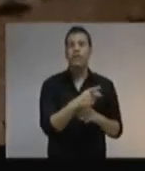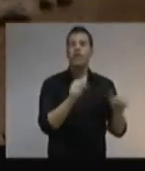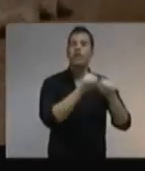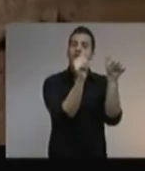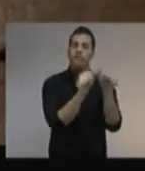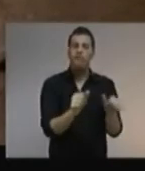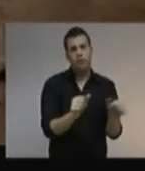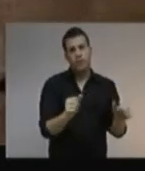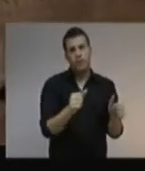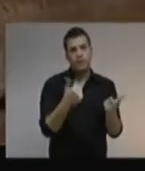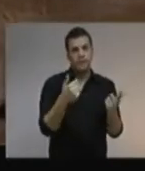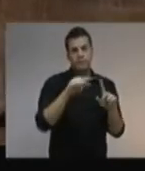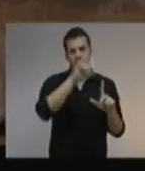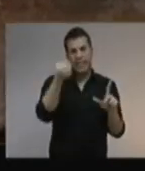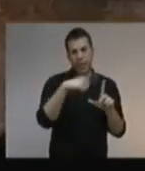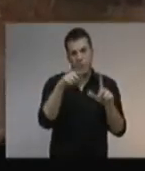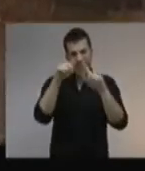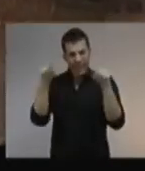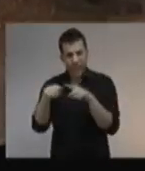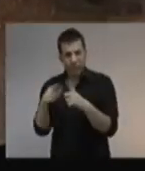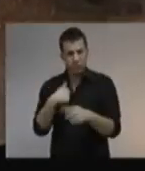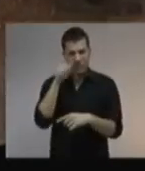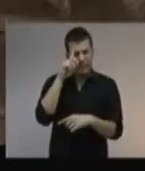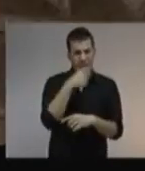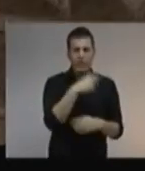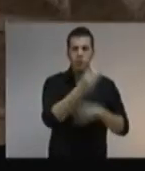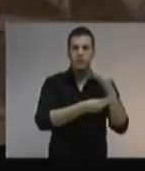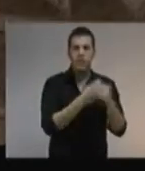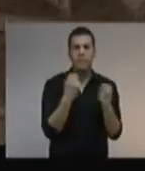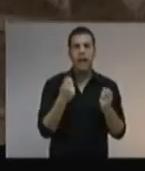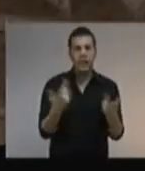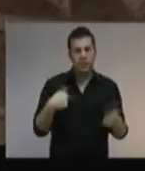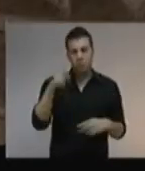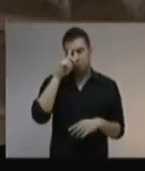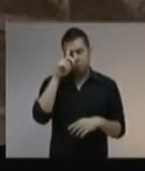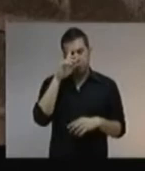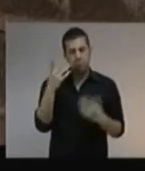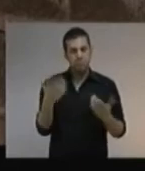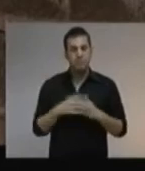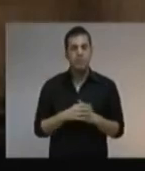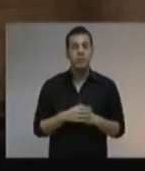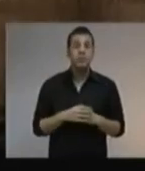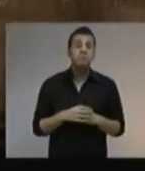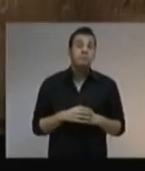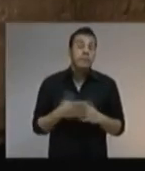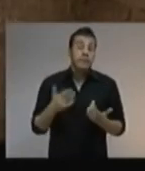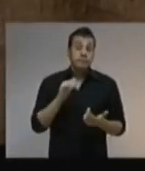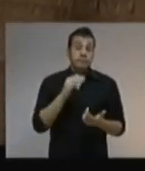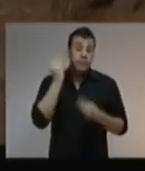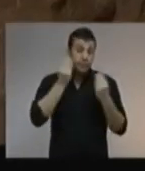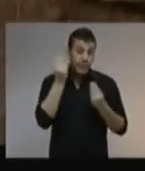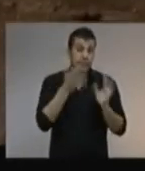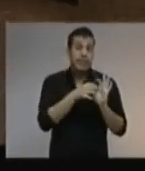de formas geométricas. No se sabe exactamente cuál era el uso que se le daba. Se supone que tenía que ver con la